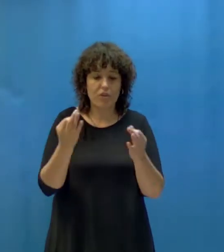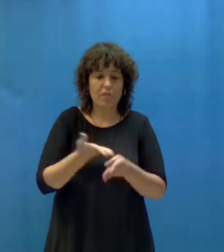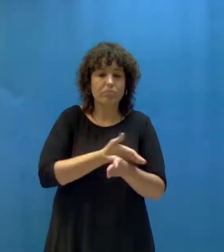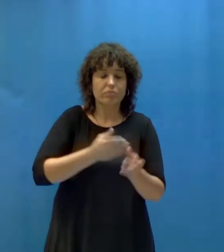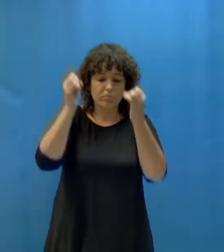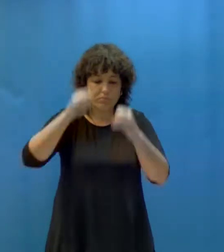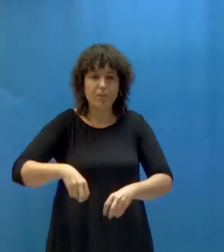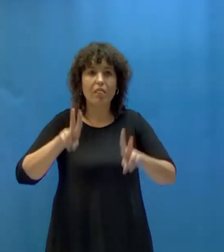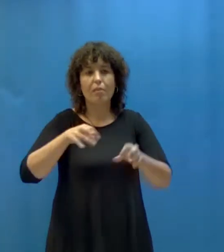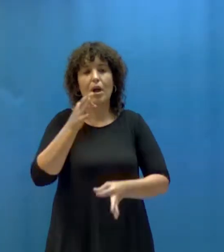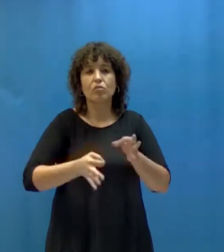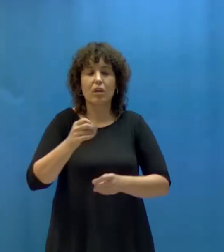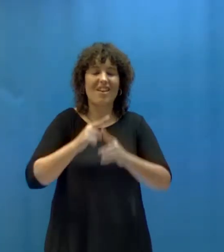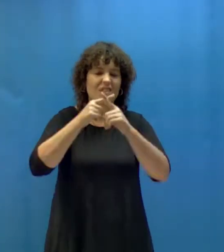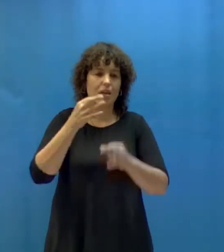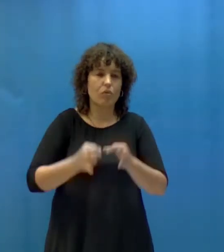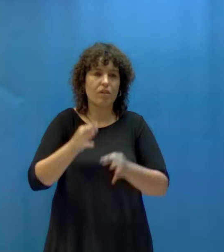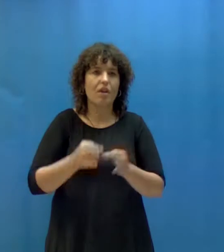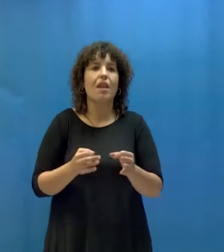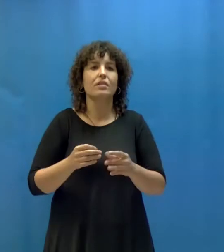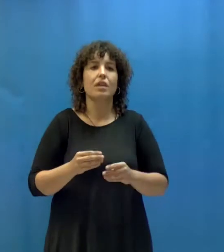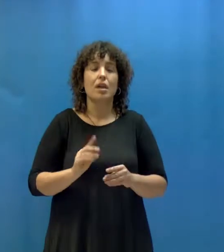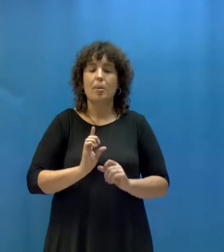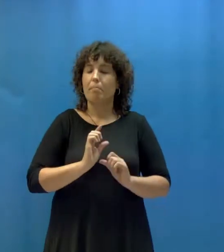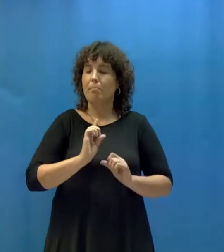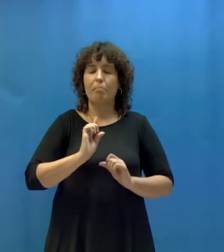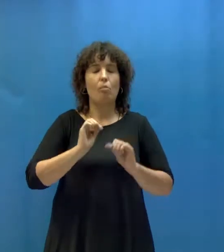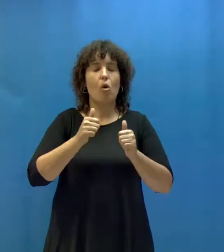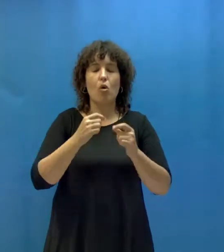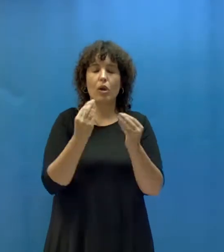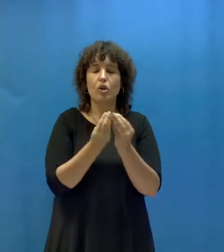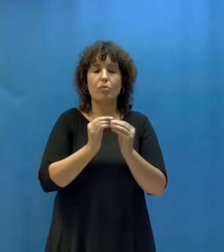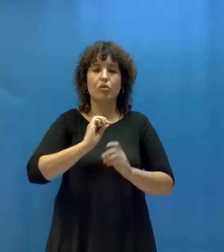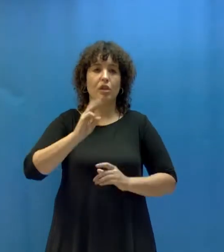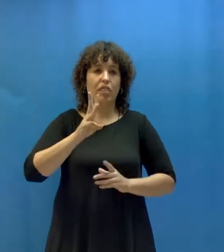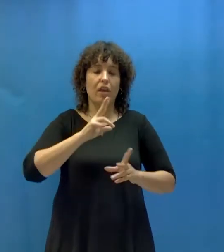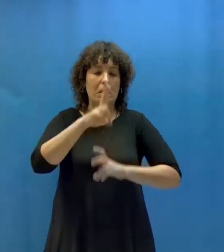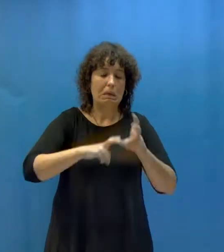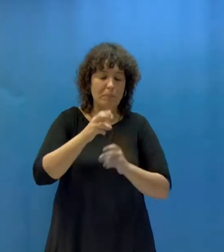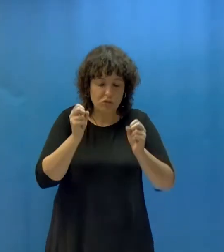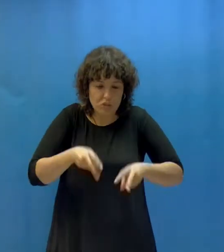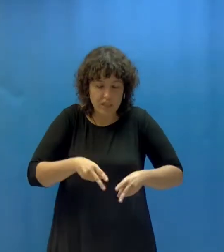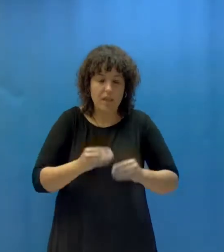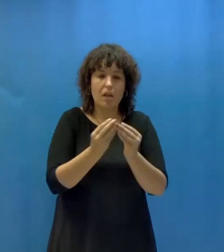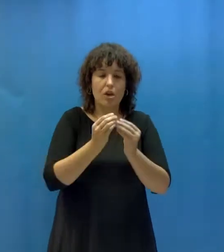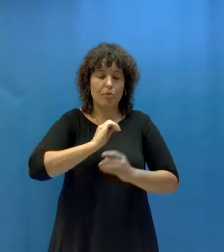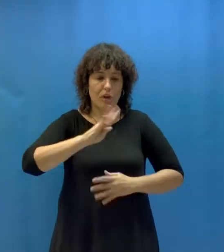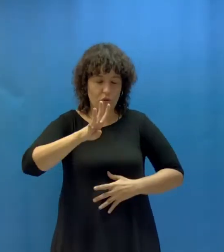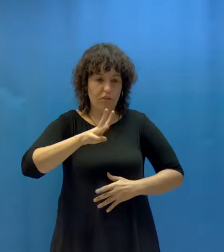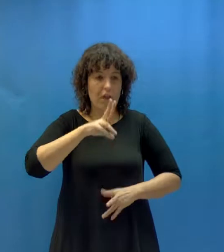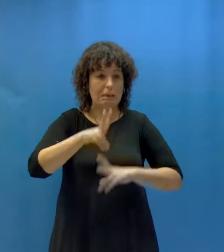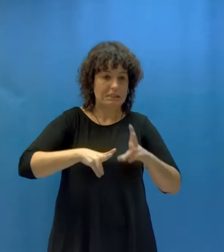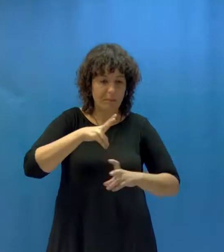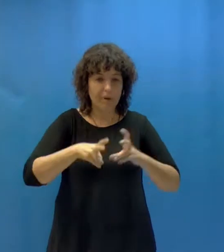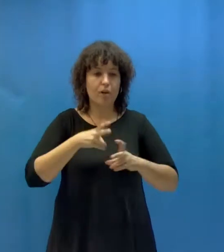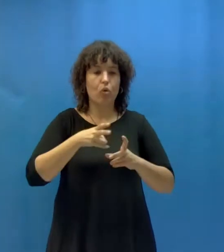En principio, pues el número 13, como se ha dicho, viene sin reparos. El número 14 viene con el reparo por tratarse